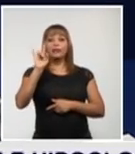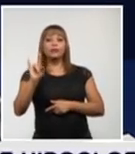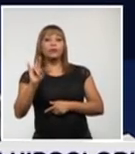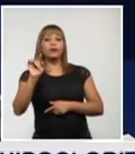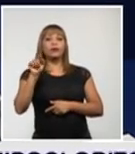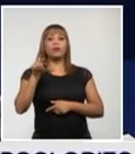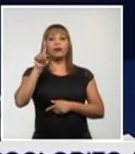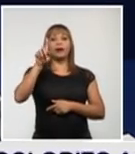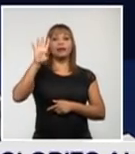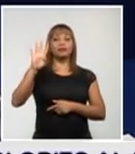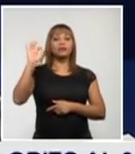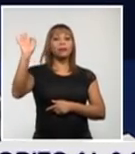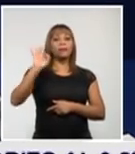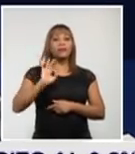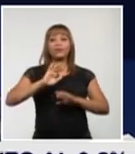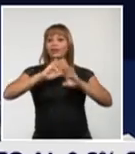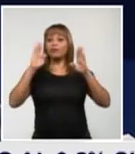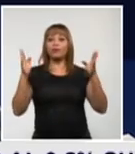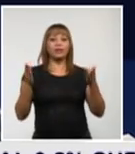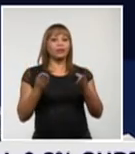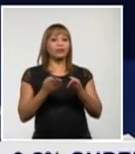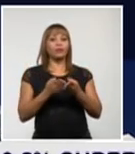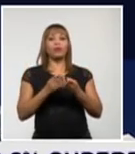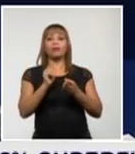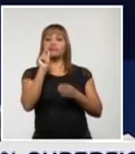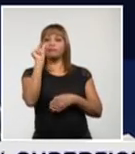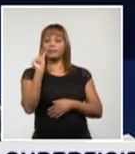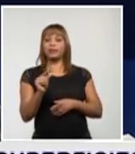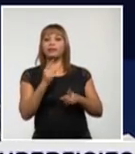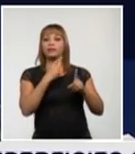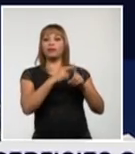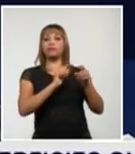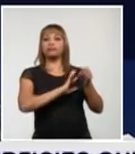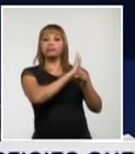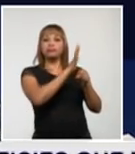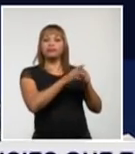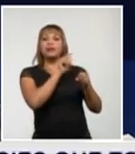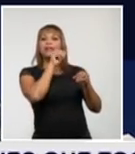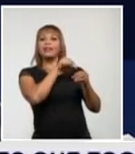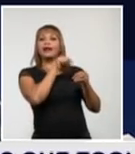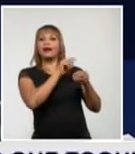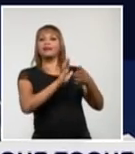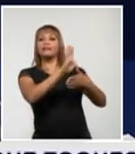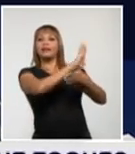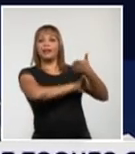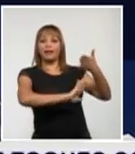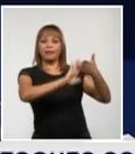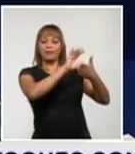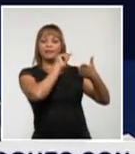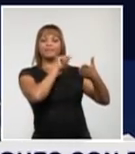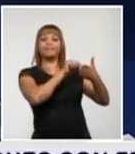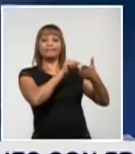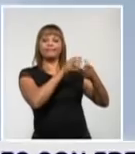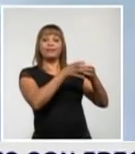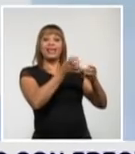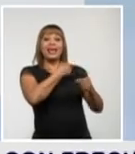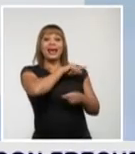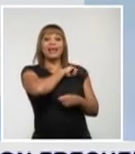49,14% de todos los casos del mundo, están en la región de las Américas. Pues ayer confirmó